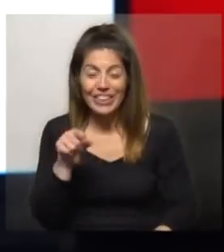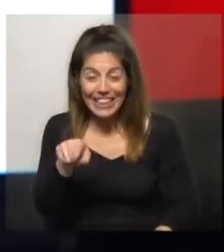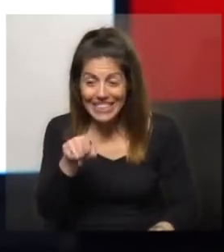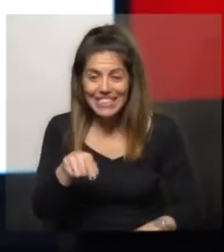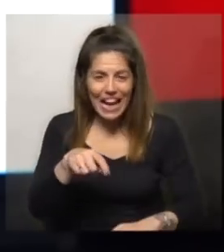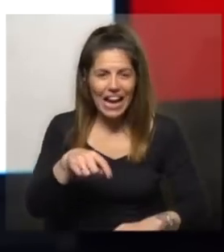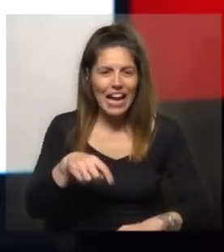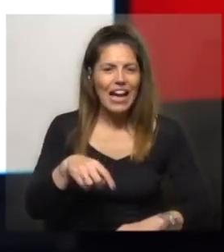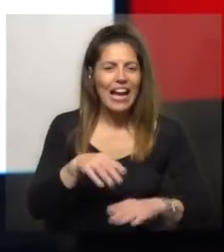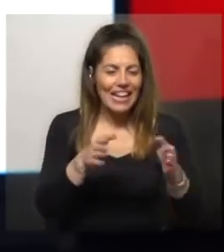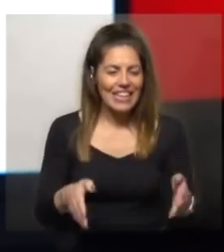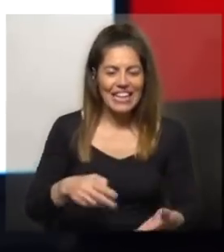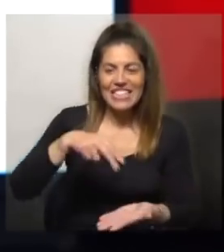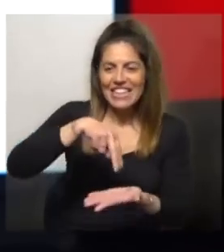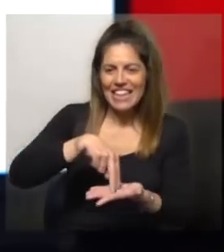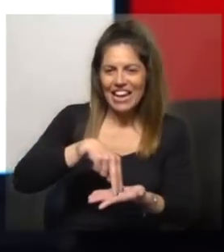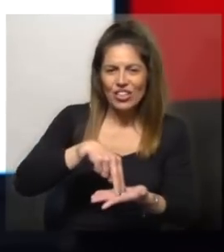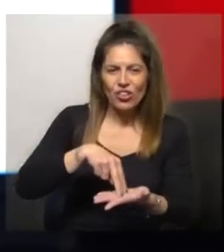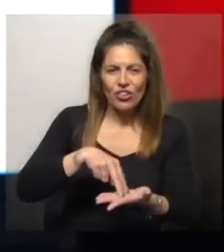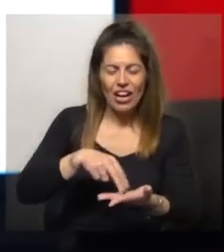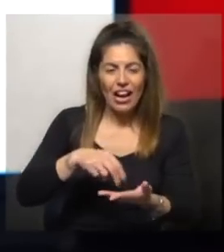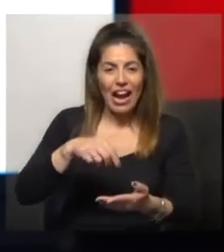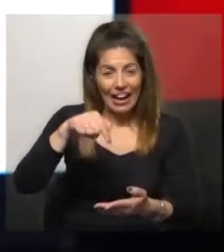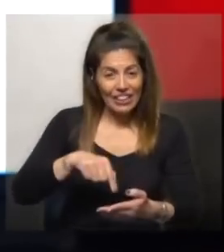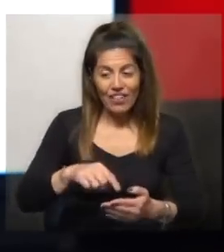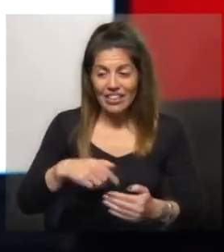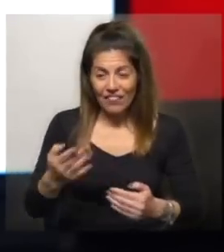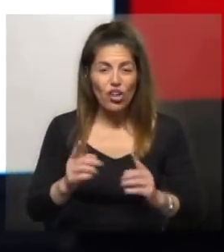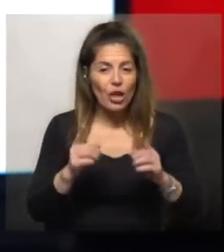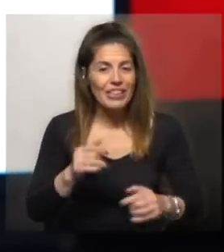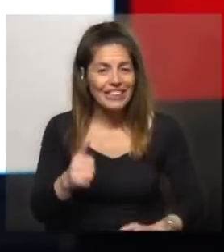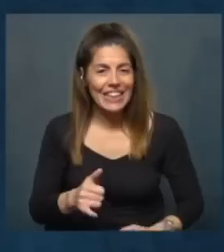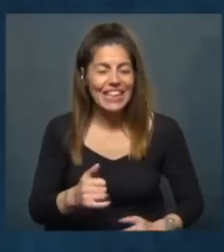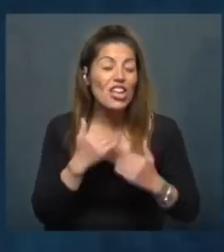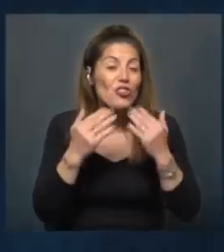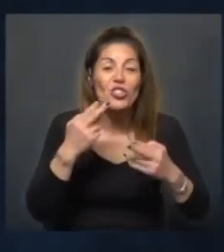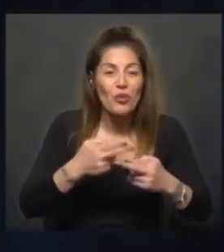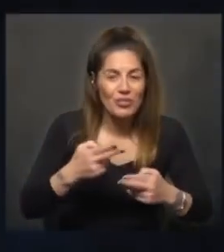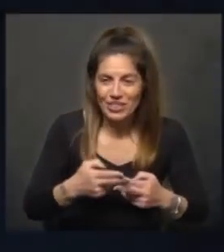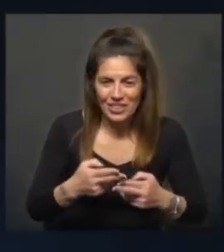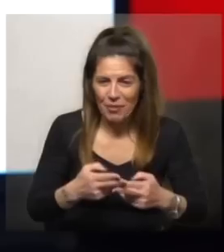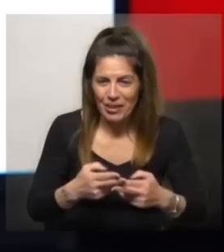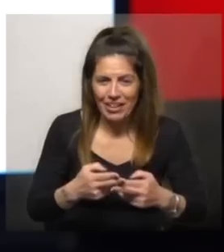del escenario es este arriba y abajo digamos tiene eso que no sé cómo se llama